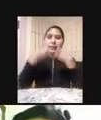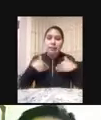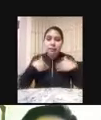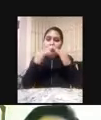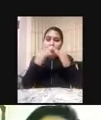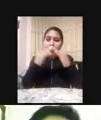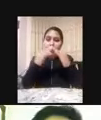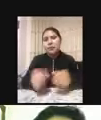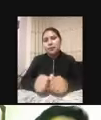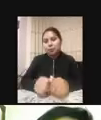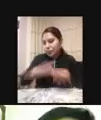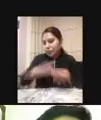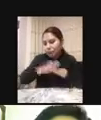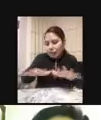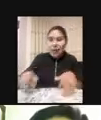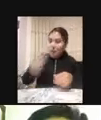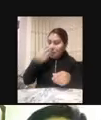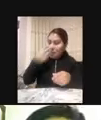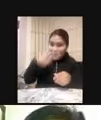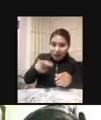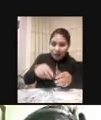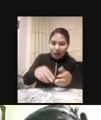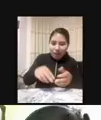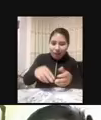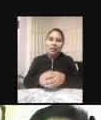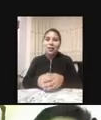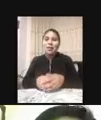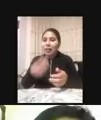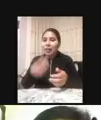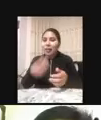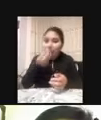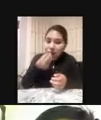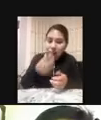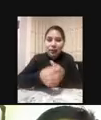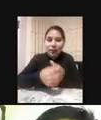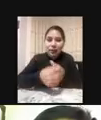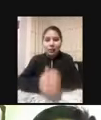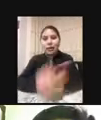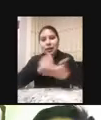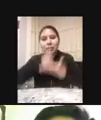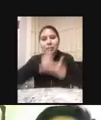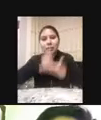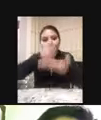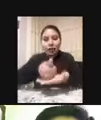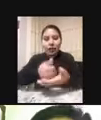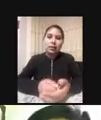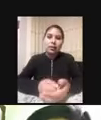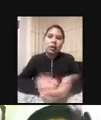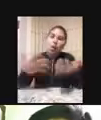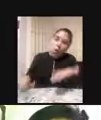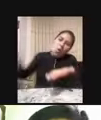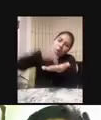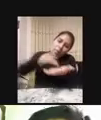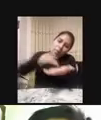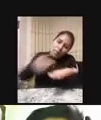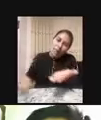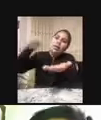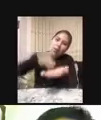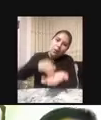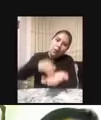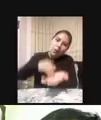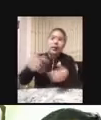una toalla, un jabón, una manzana. Eso le va a ayudar a tantas veces repetirle que se lo va a grabar. Y esto lo podemos hacer